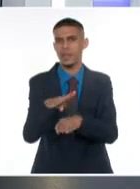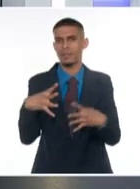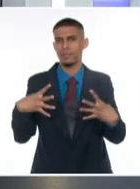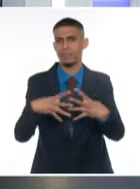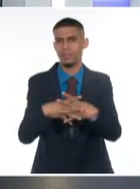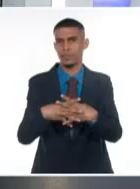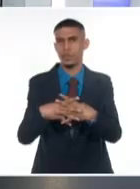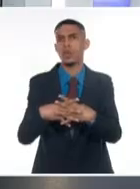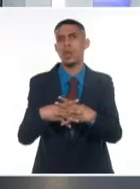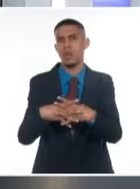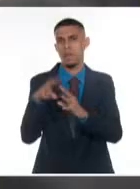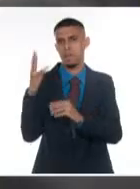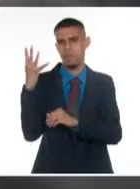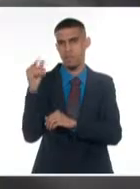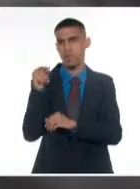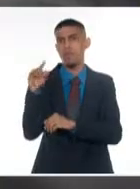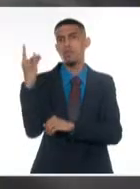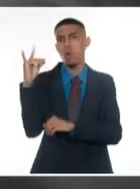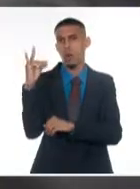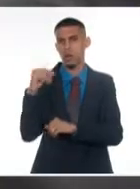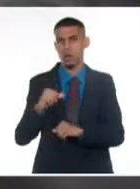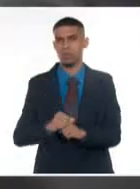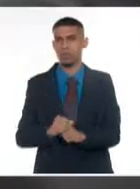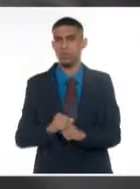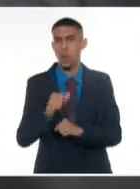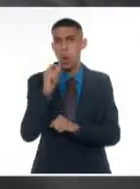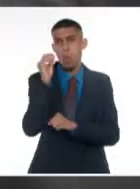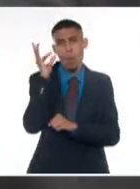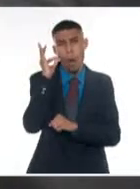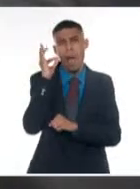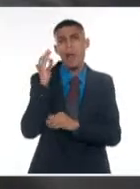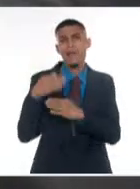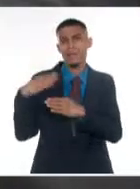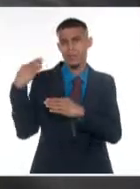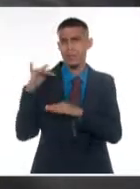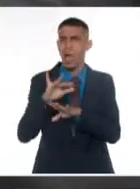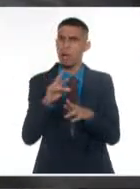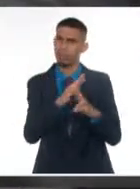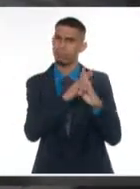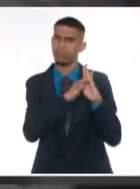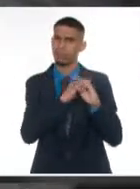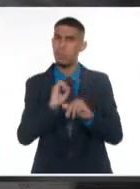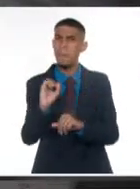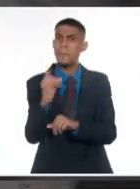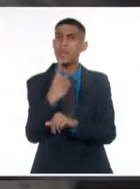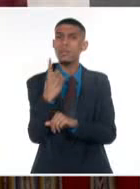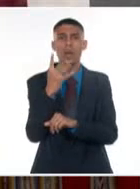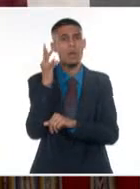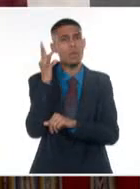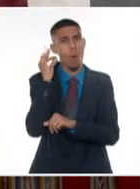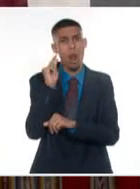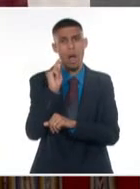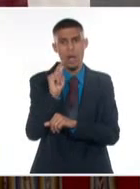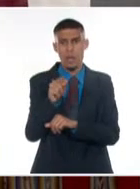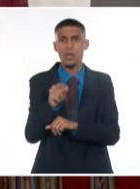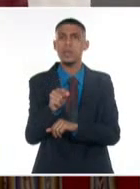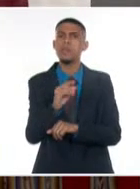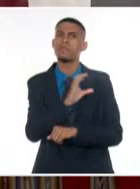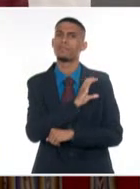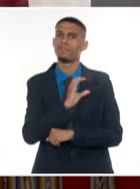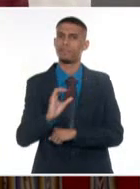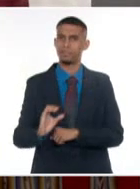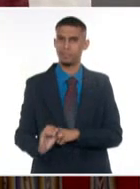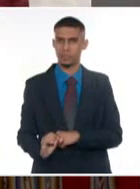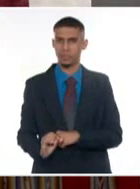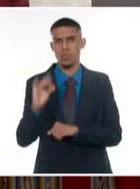Bolivia. Celinda Sosa ocupó cargos ministeriales durante el gobierno de Evo Morales. Es la primera mujer en llegar a la Cancillería del país andino